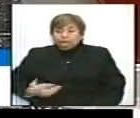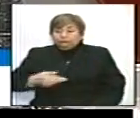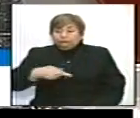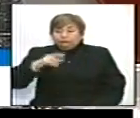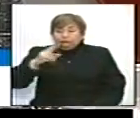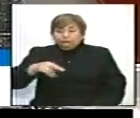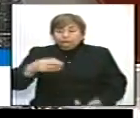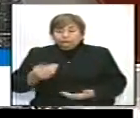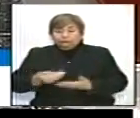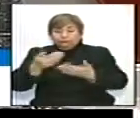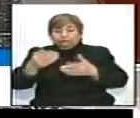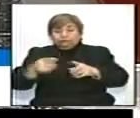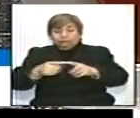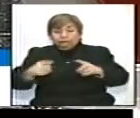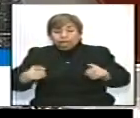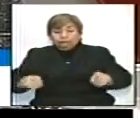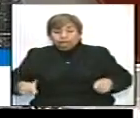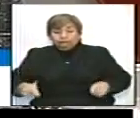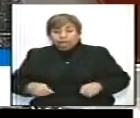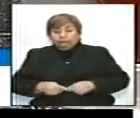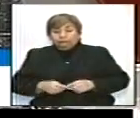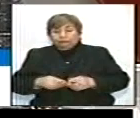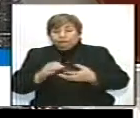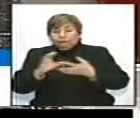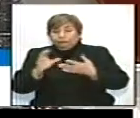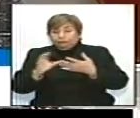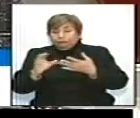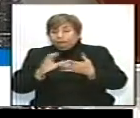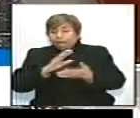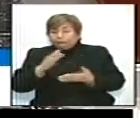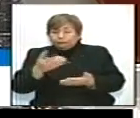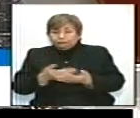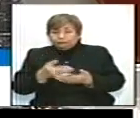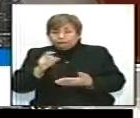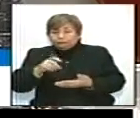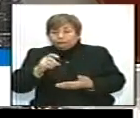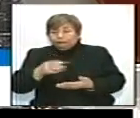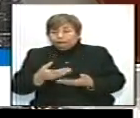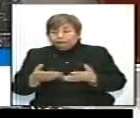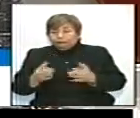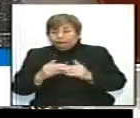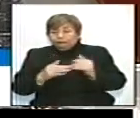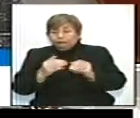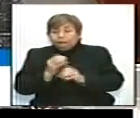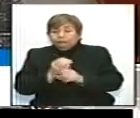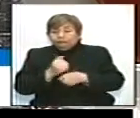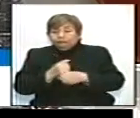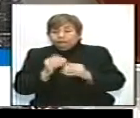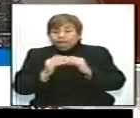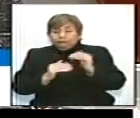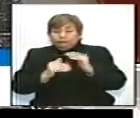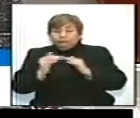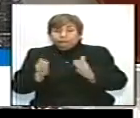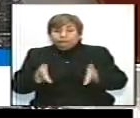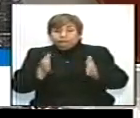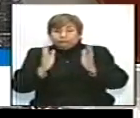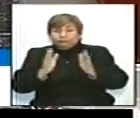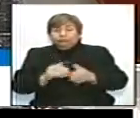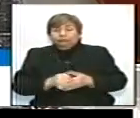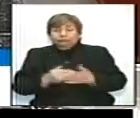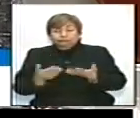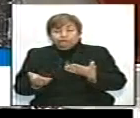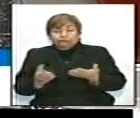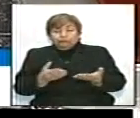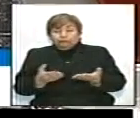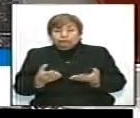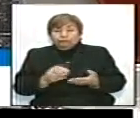también proporcionar un terreno que cuente con las características necesarias para desarrollar este proyecto, ¿no? Eso es lo que